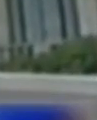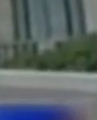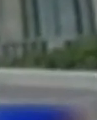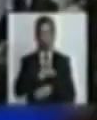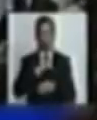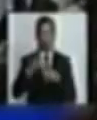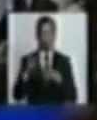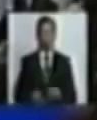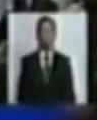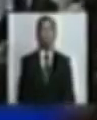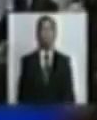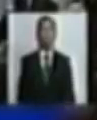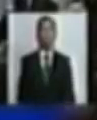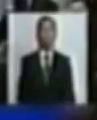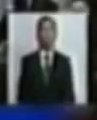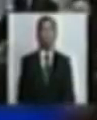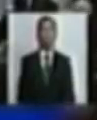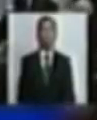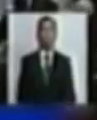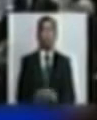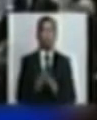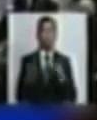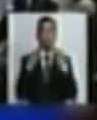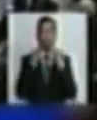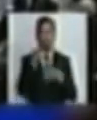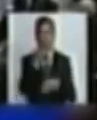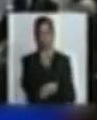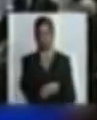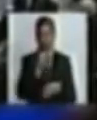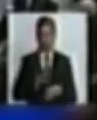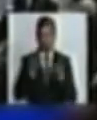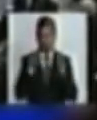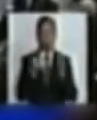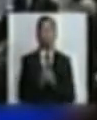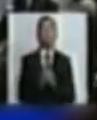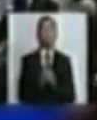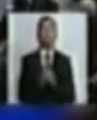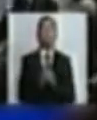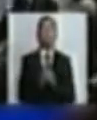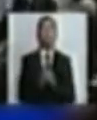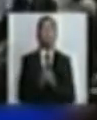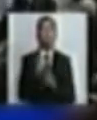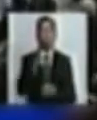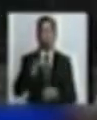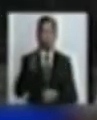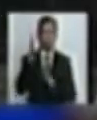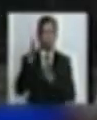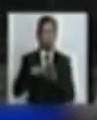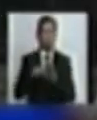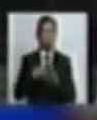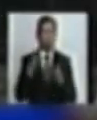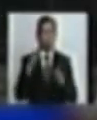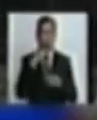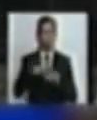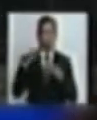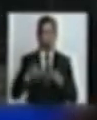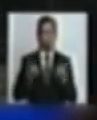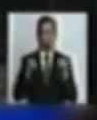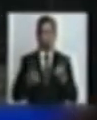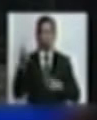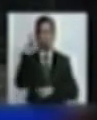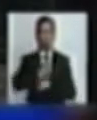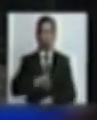de todo el equipo nacional e internacional aquí en la Corte Internacional de La Haya. Así que volvemos siempre a reiterar con todo el